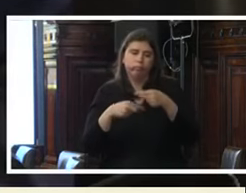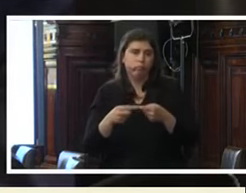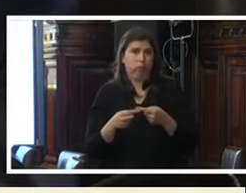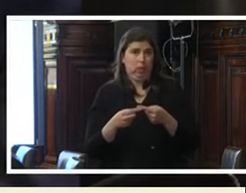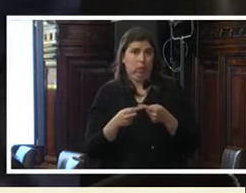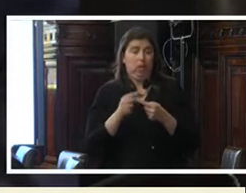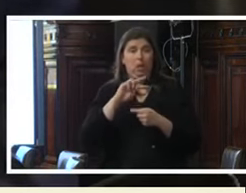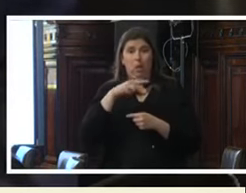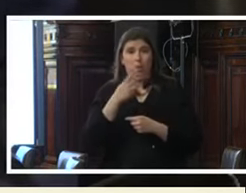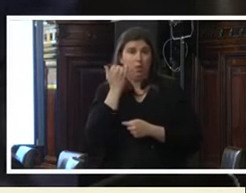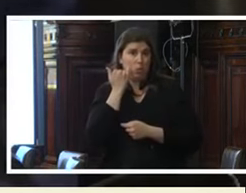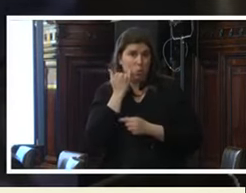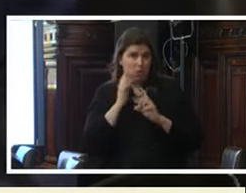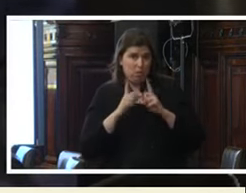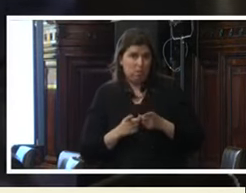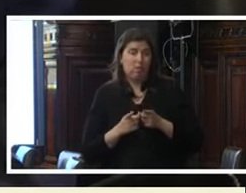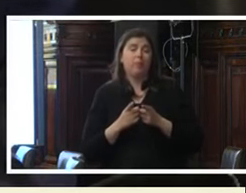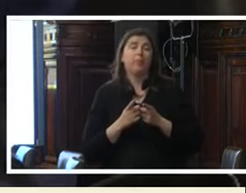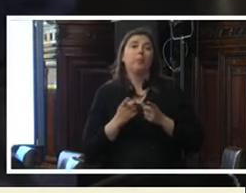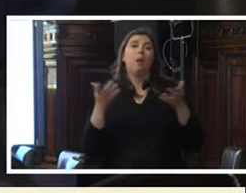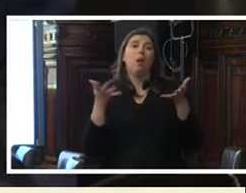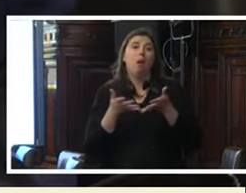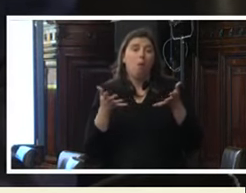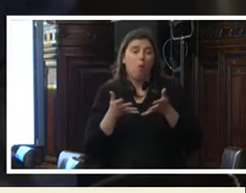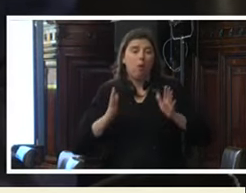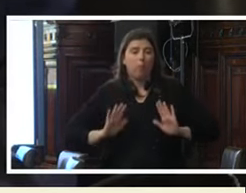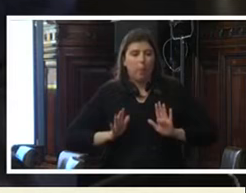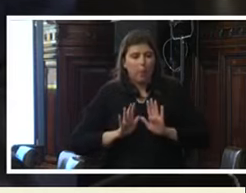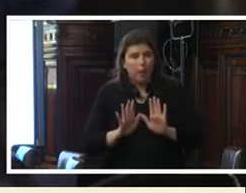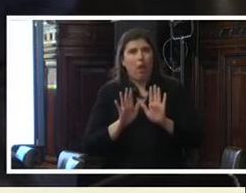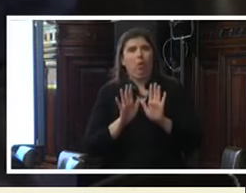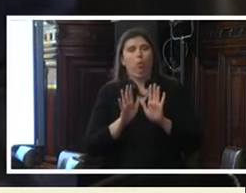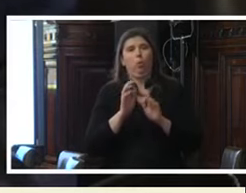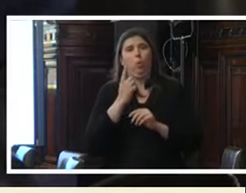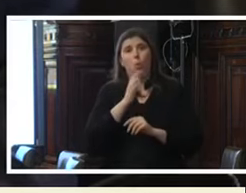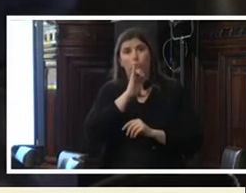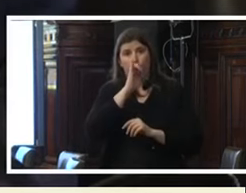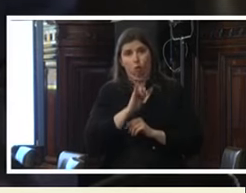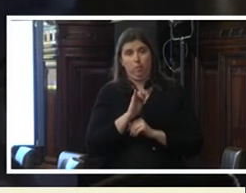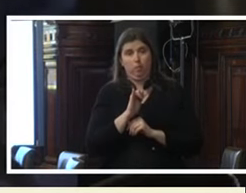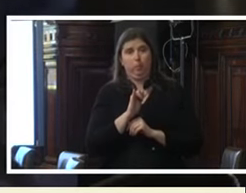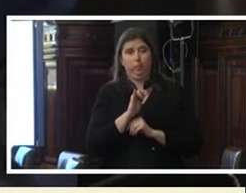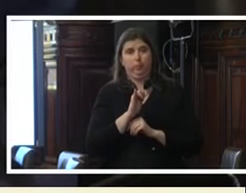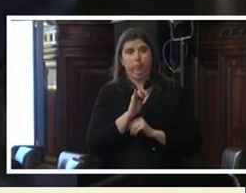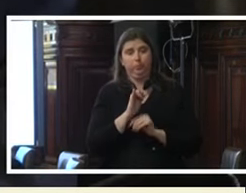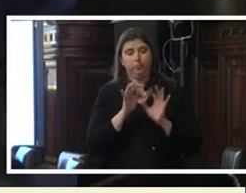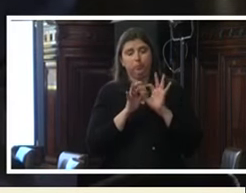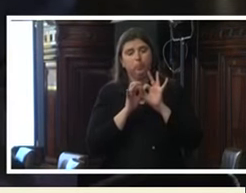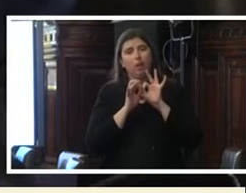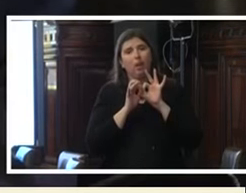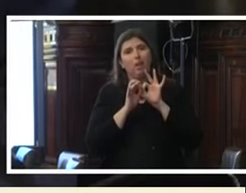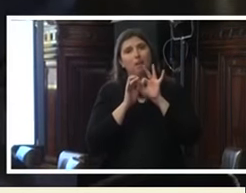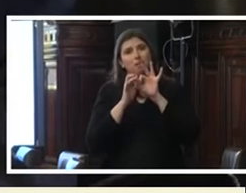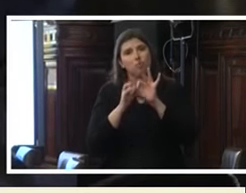bisexuales estamos ahora preparando un informe que tiene que ver con